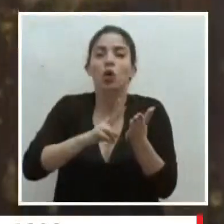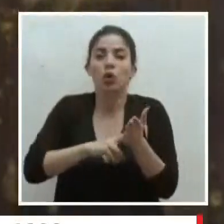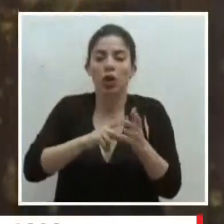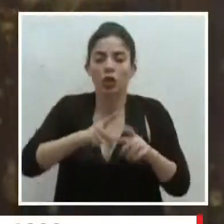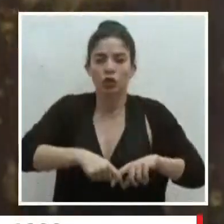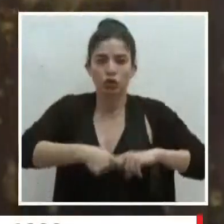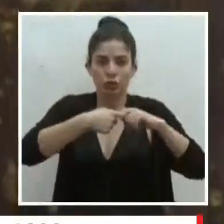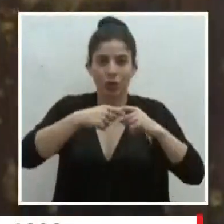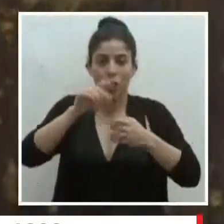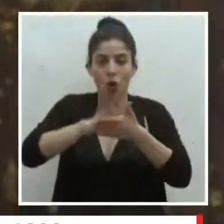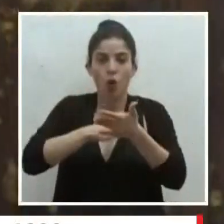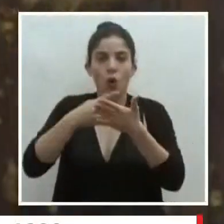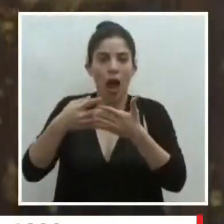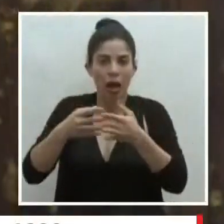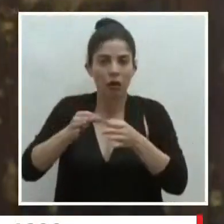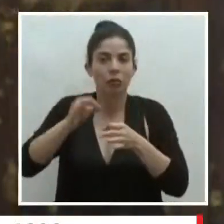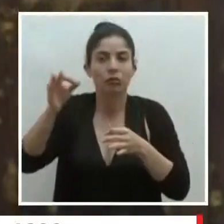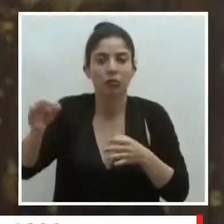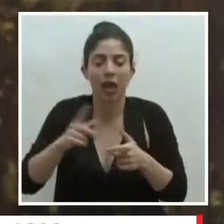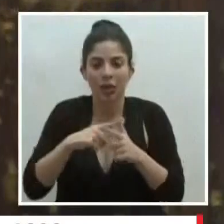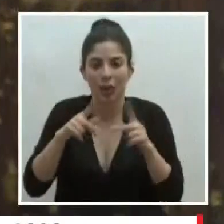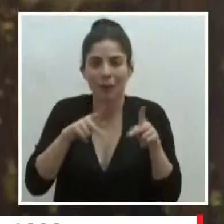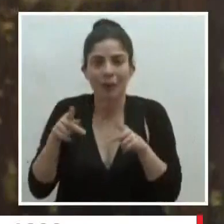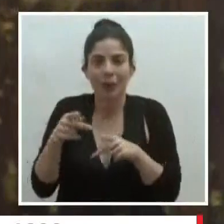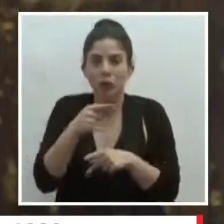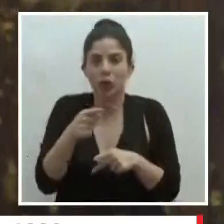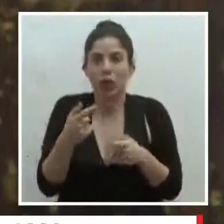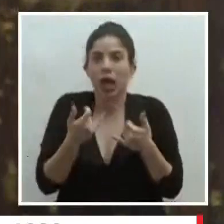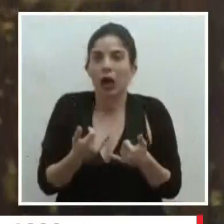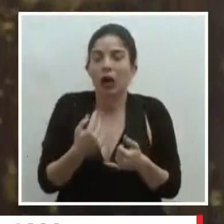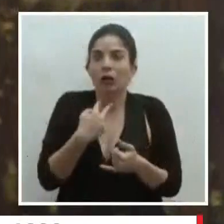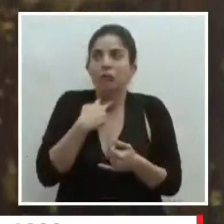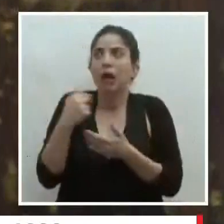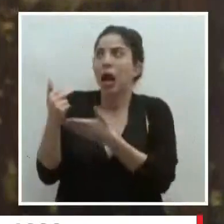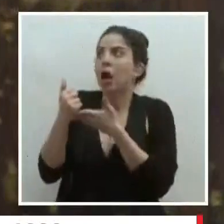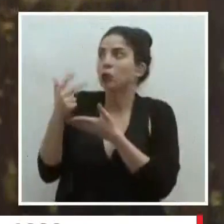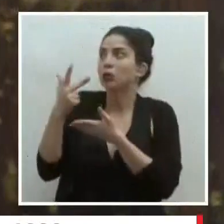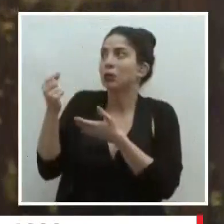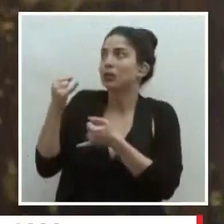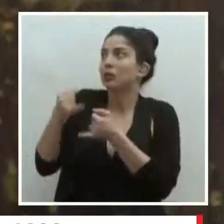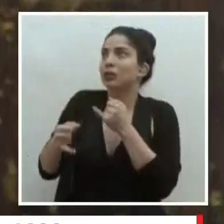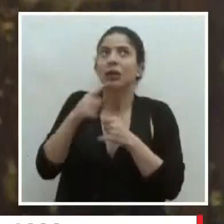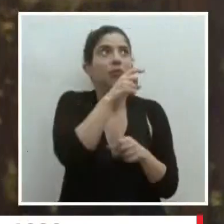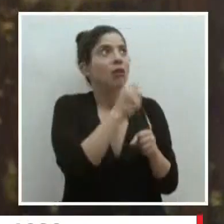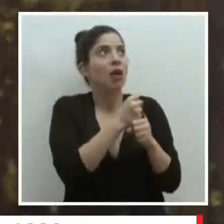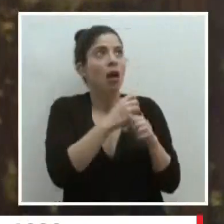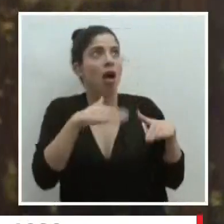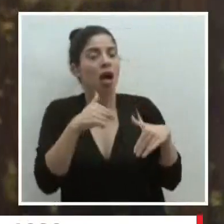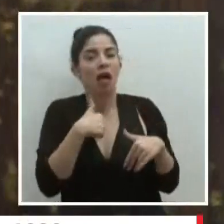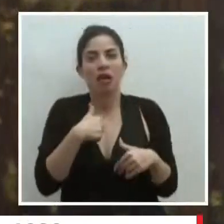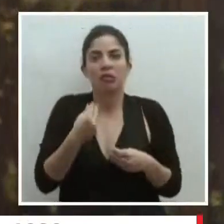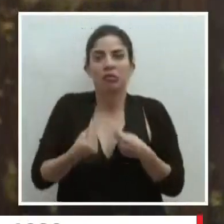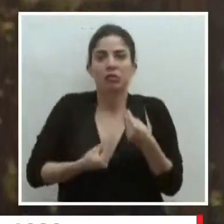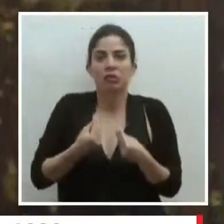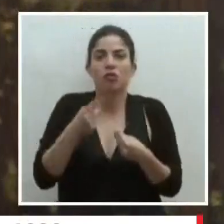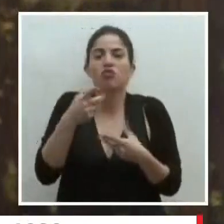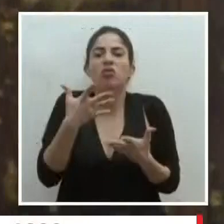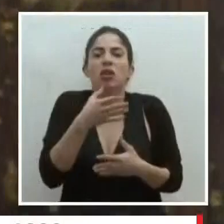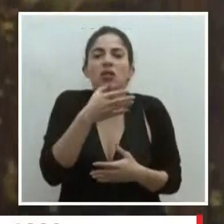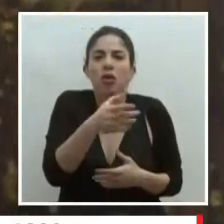la reducción de jornadas, y a la gente se le podría obviamente, se le acaba la ayuda, qué decirle a esa población y a esos sectores más